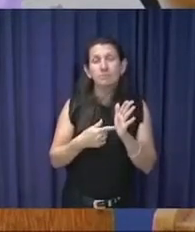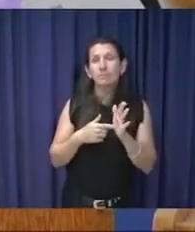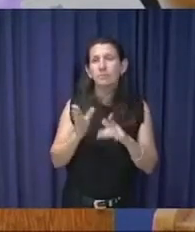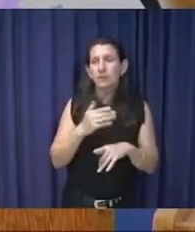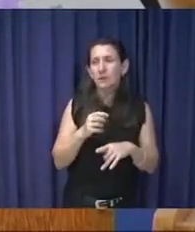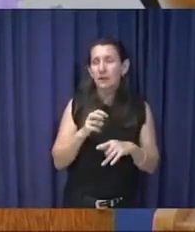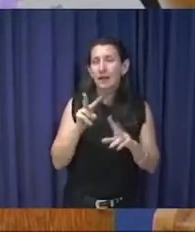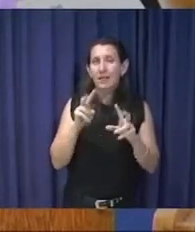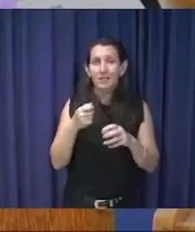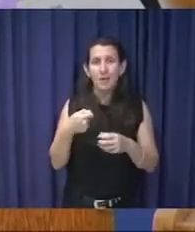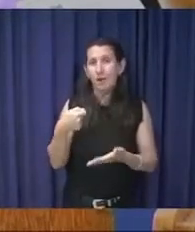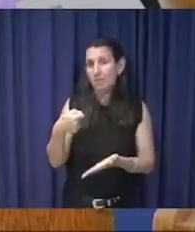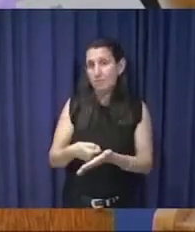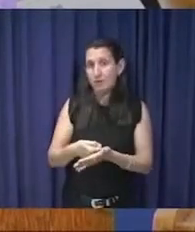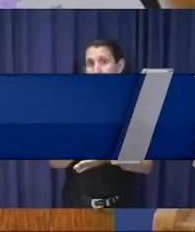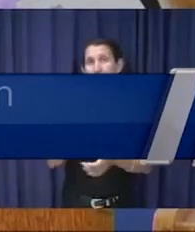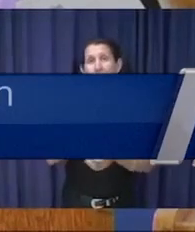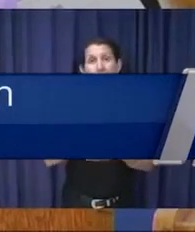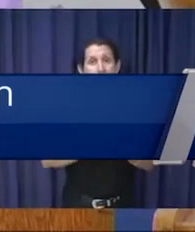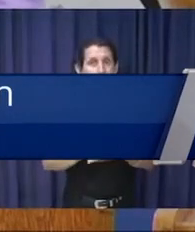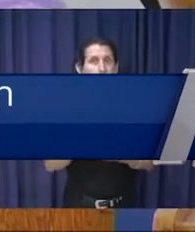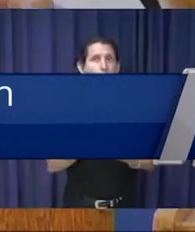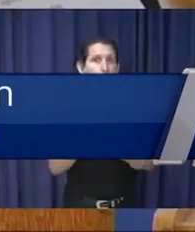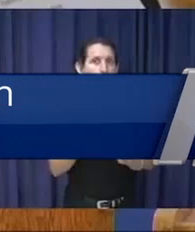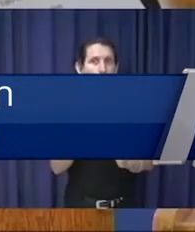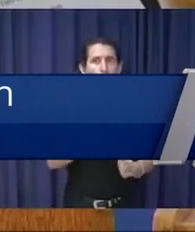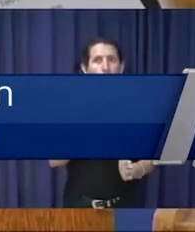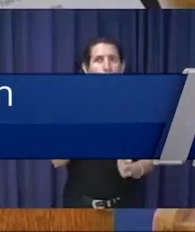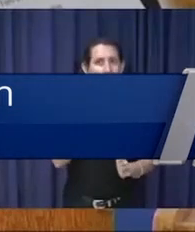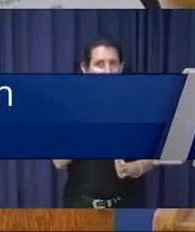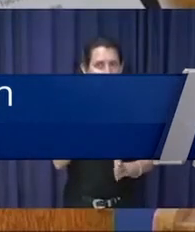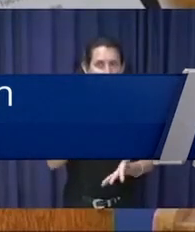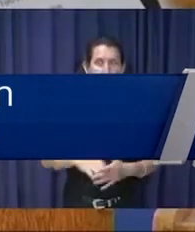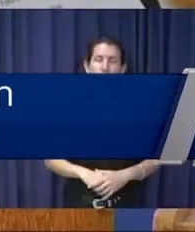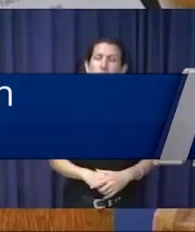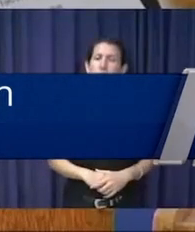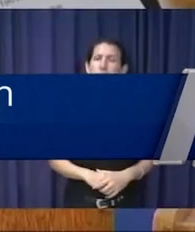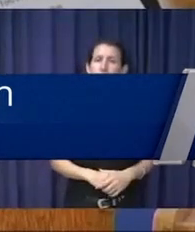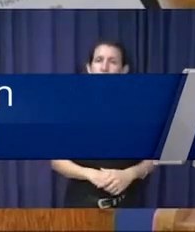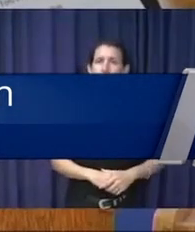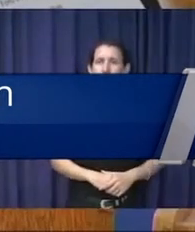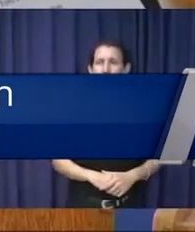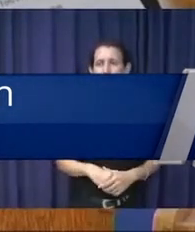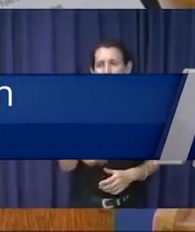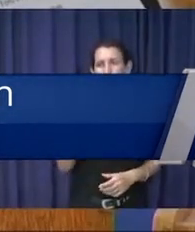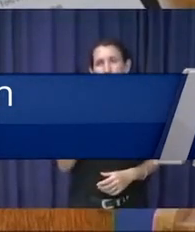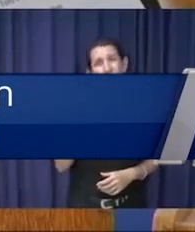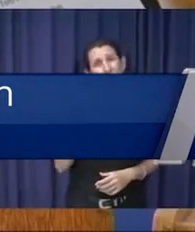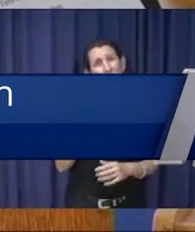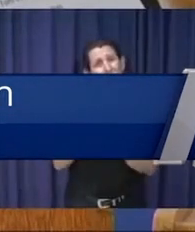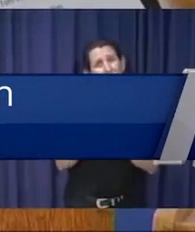cuestiones previsionales de los empleados públicos de la provincia de Entre Ríos. Digo, si hacemos un poquito de historia,